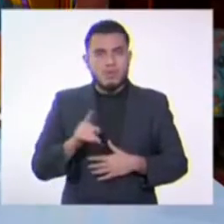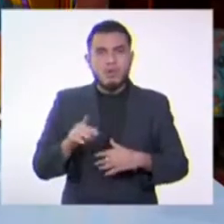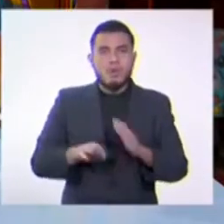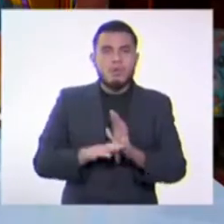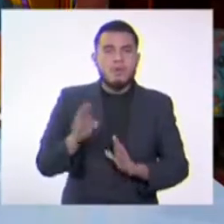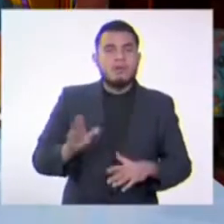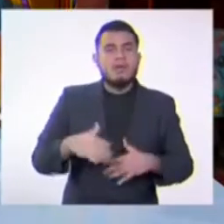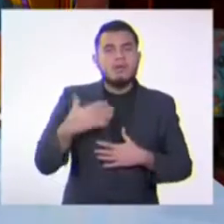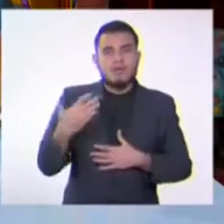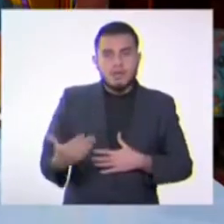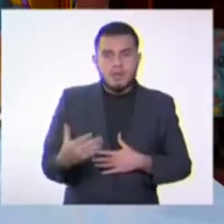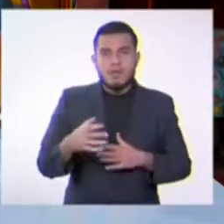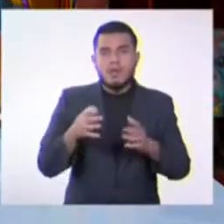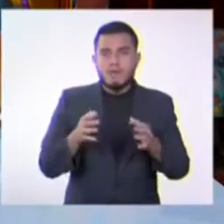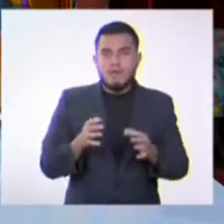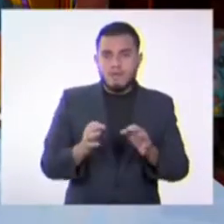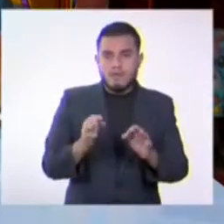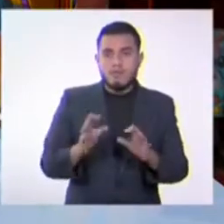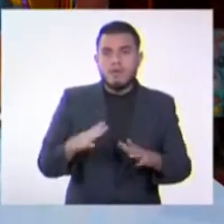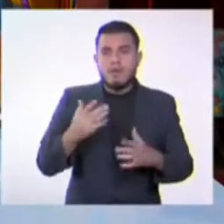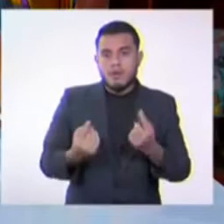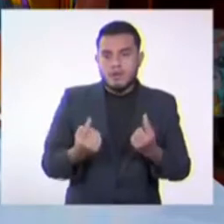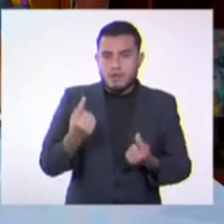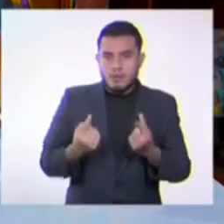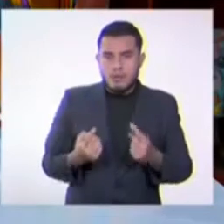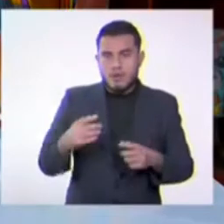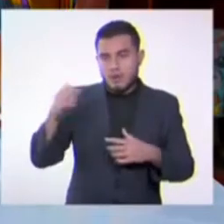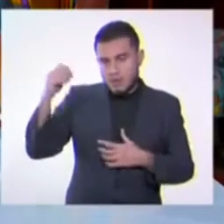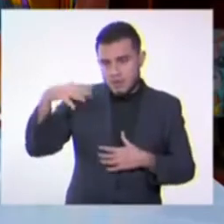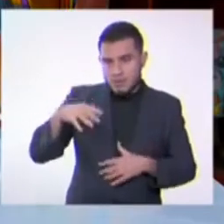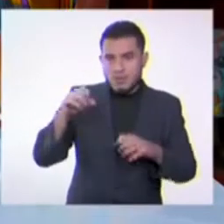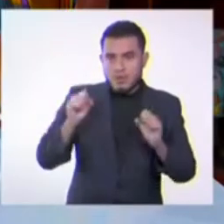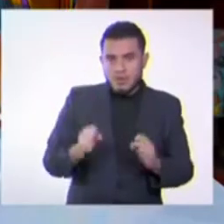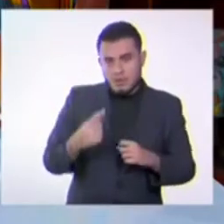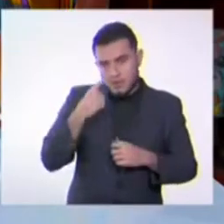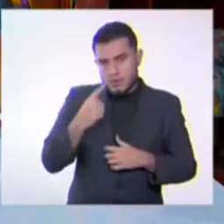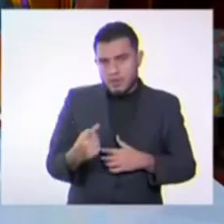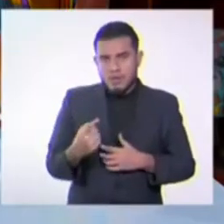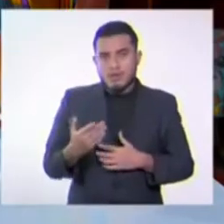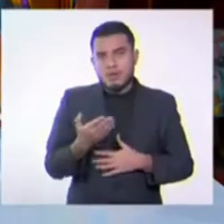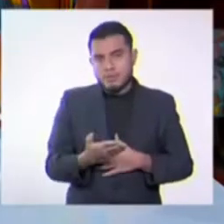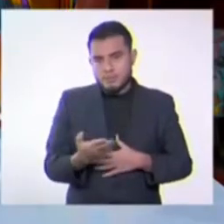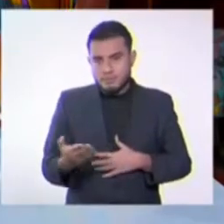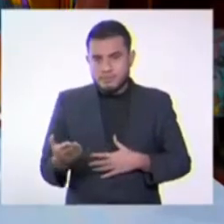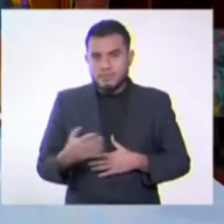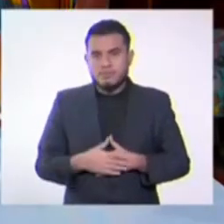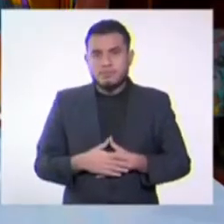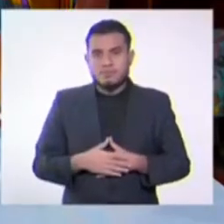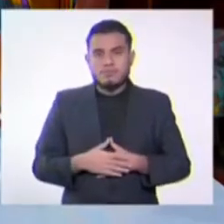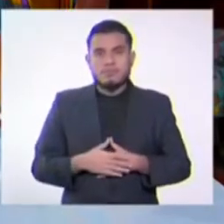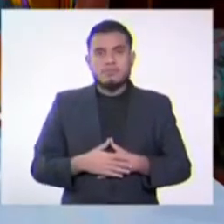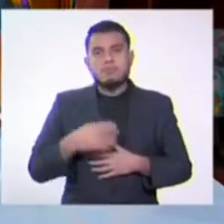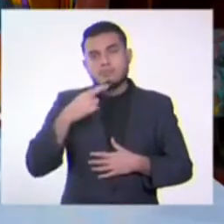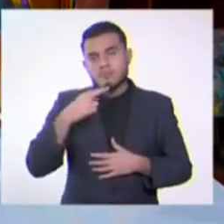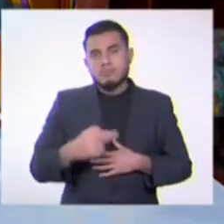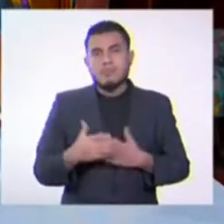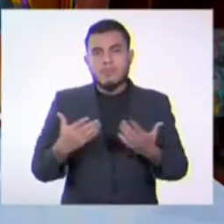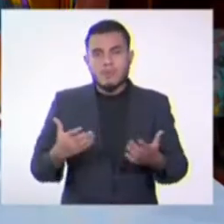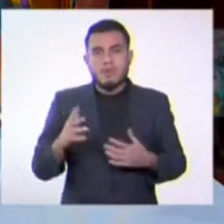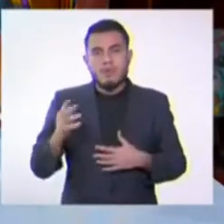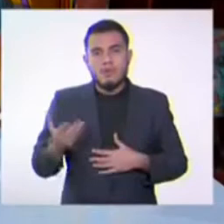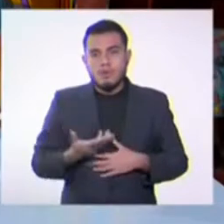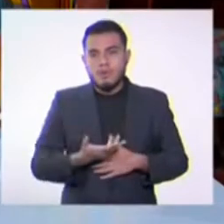que la forma en la cual la luz se refleja sobre los objetos. En realidad, los